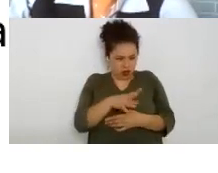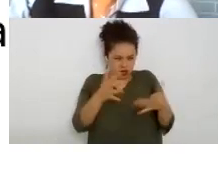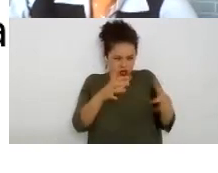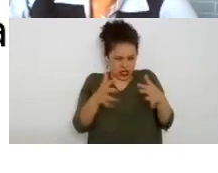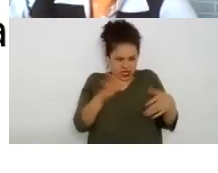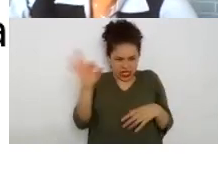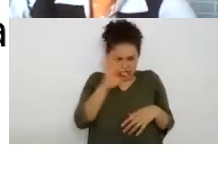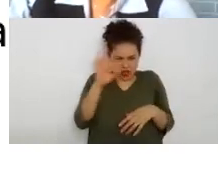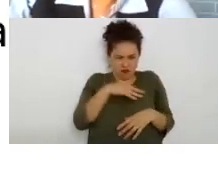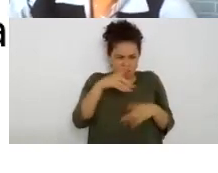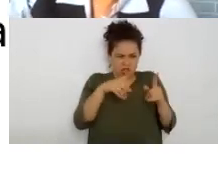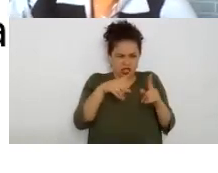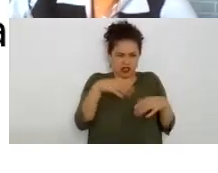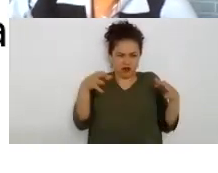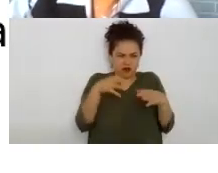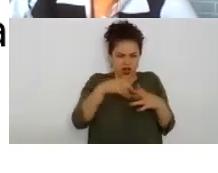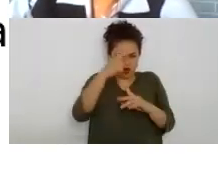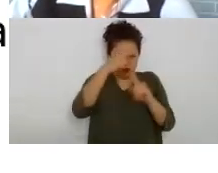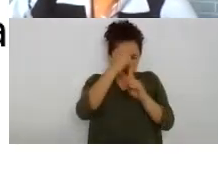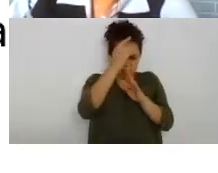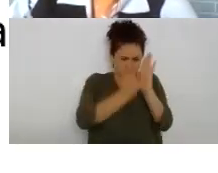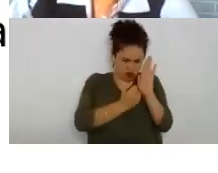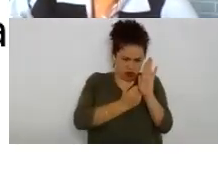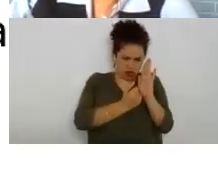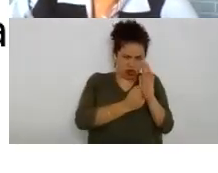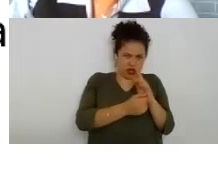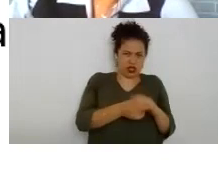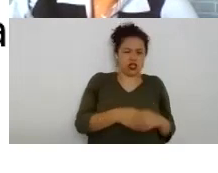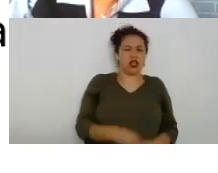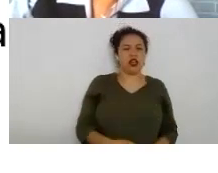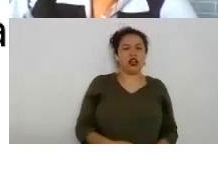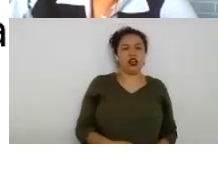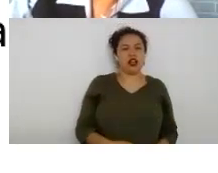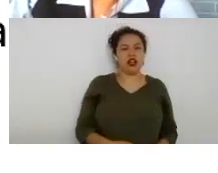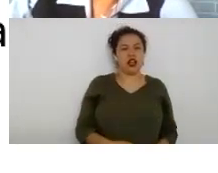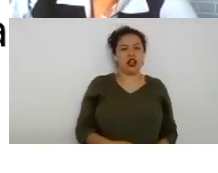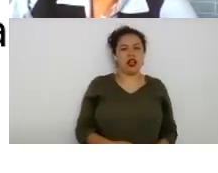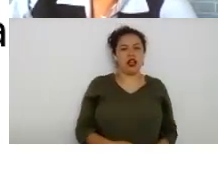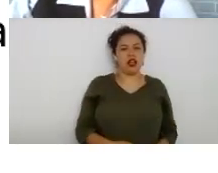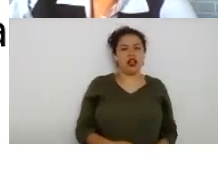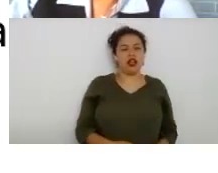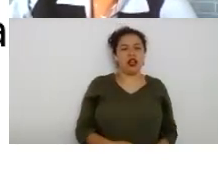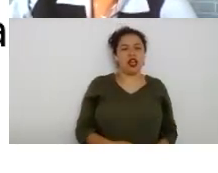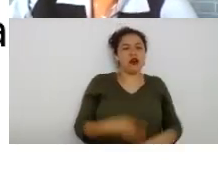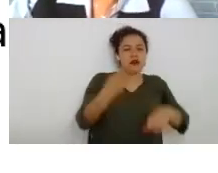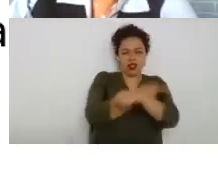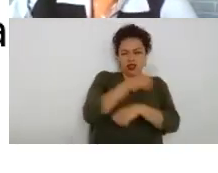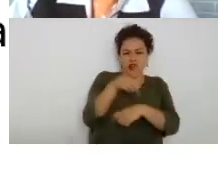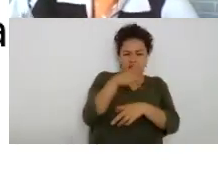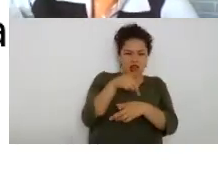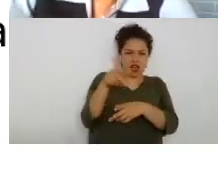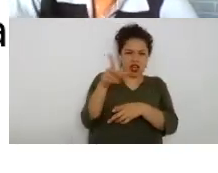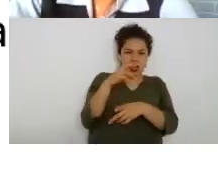posible cuadro de hipotermia, ¿ok? Porque ¿qué pasa si yo no rocié o no atendí con agua el